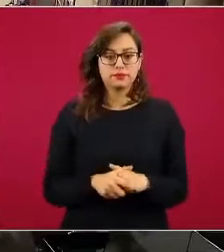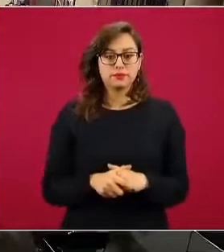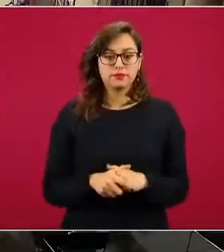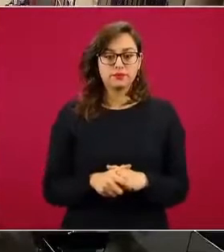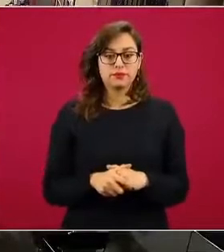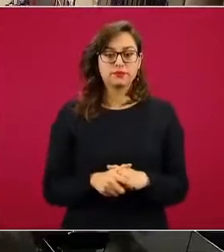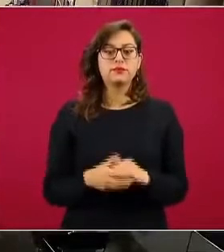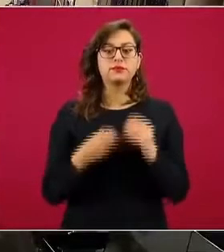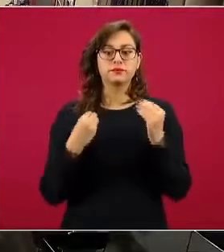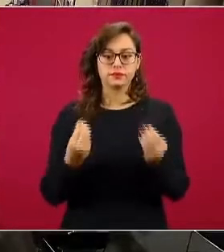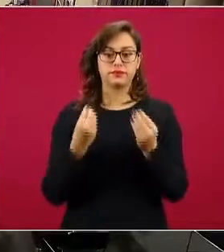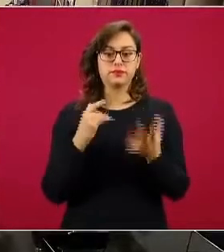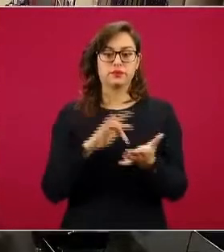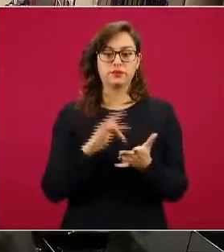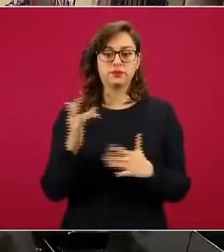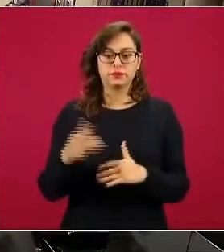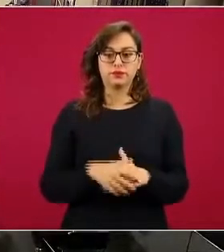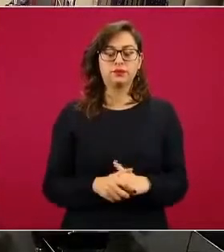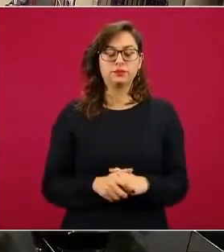Ahorita ustedes contestan lo de las válvulas.